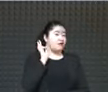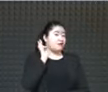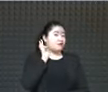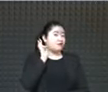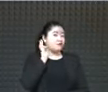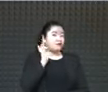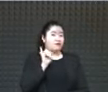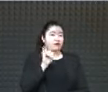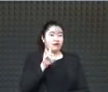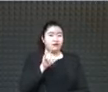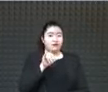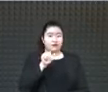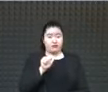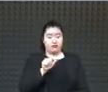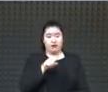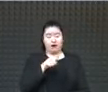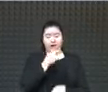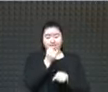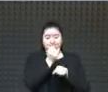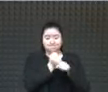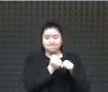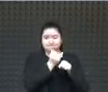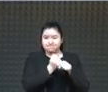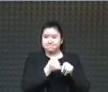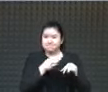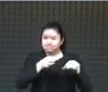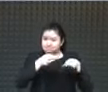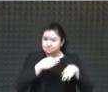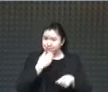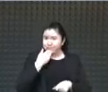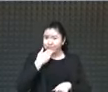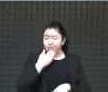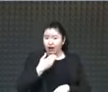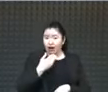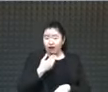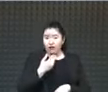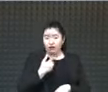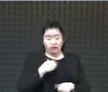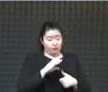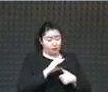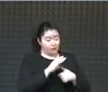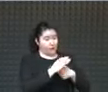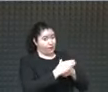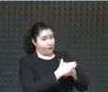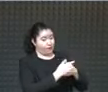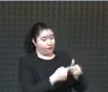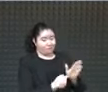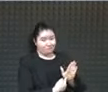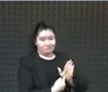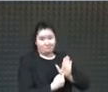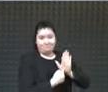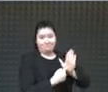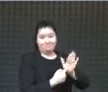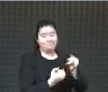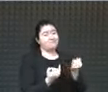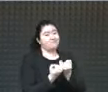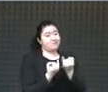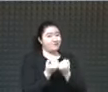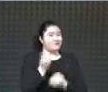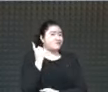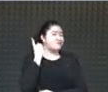una carpeta de investigación muy, muy sólida que fue presentada al Congreso, a la Cámara de